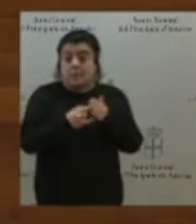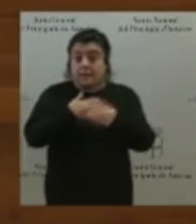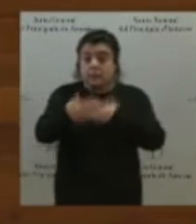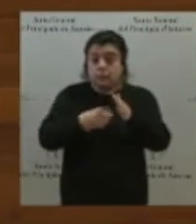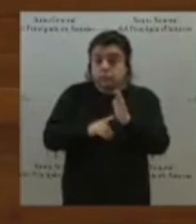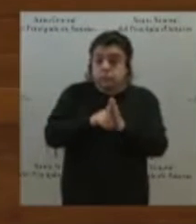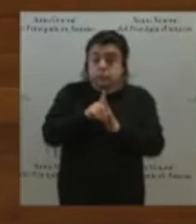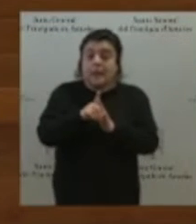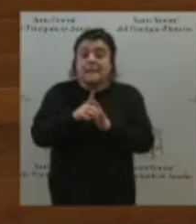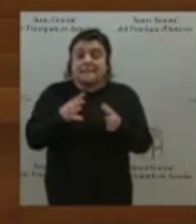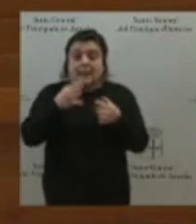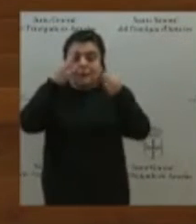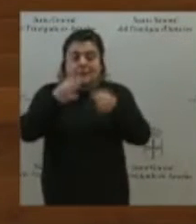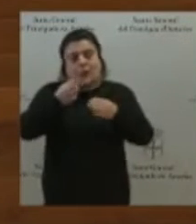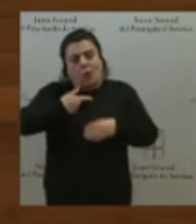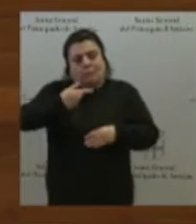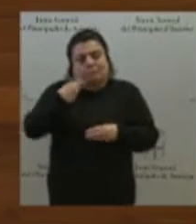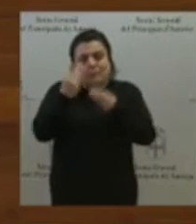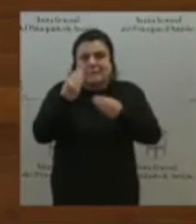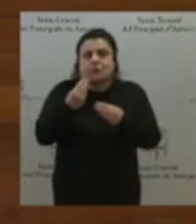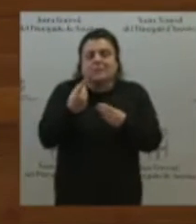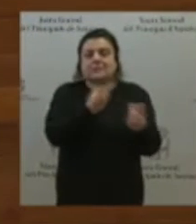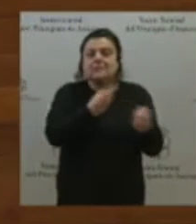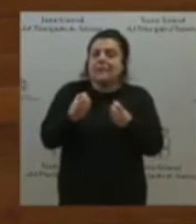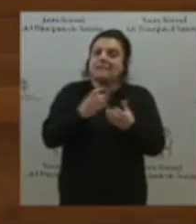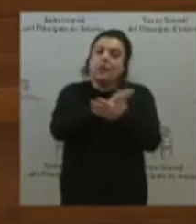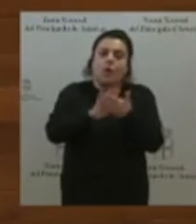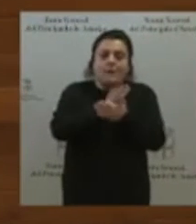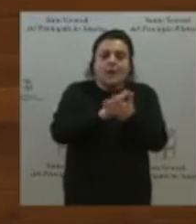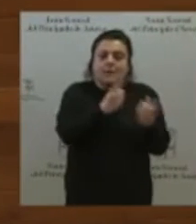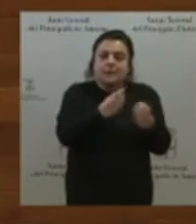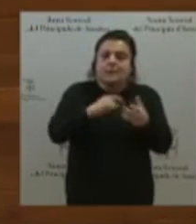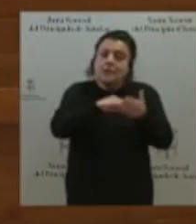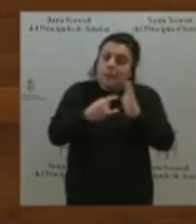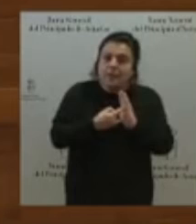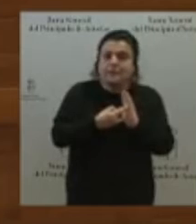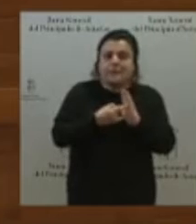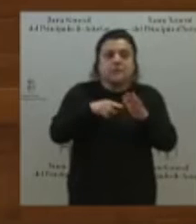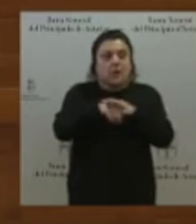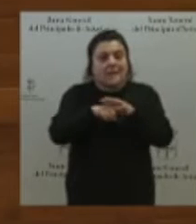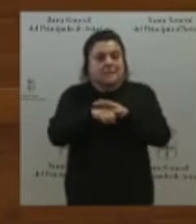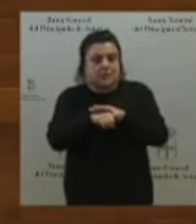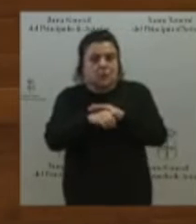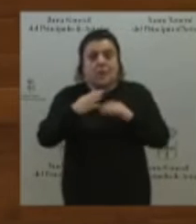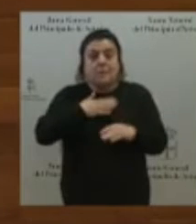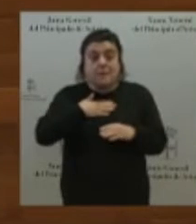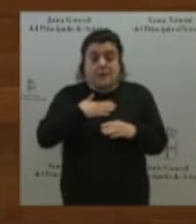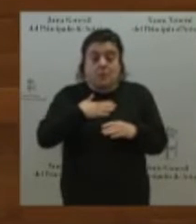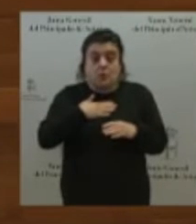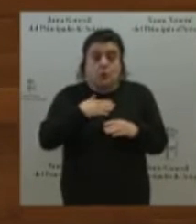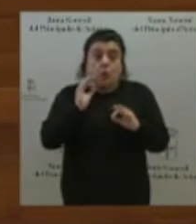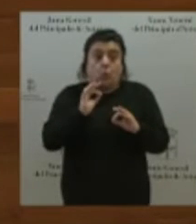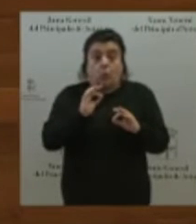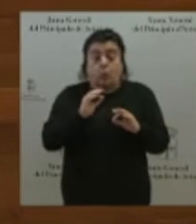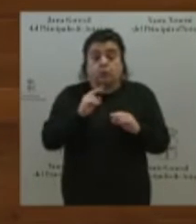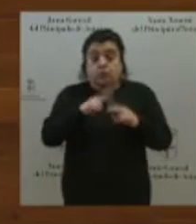mesa, la necesidad de planificar también la gestión del patrimonio arqueológico que no se está haciendo. Y es decir, la necesidad de tener un